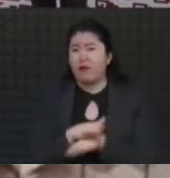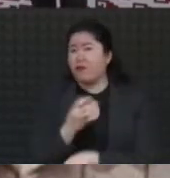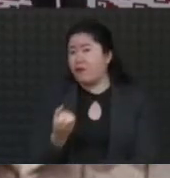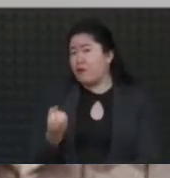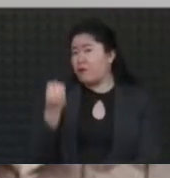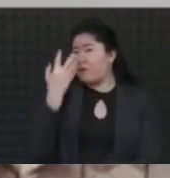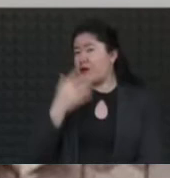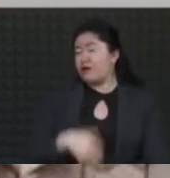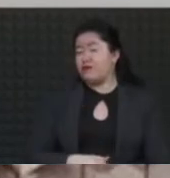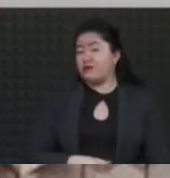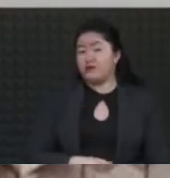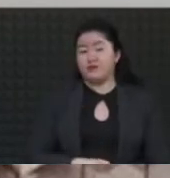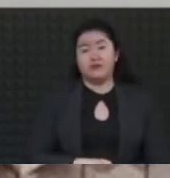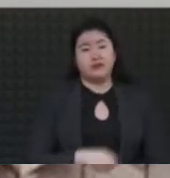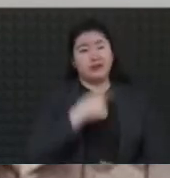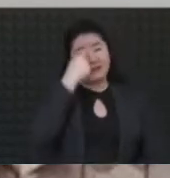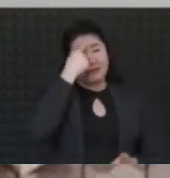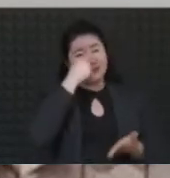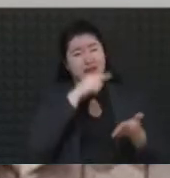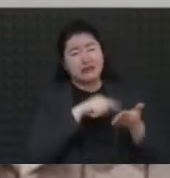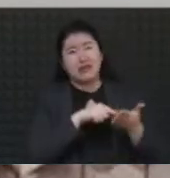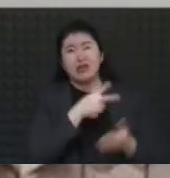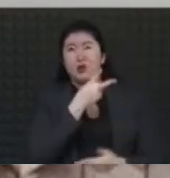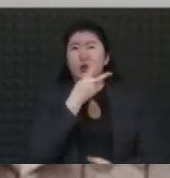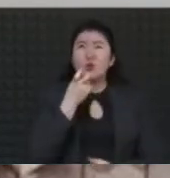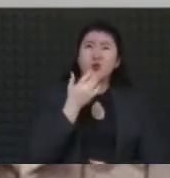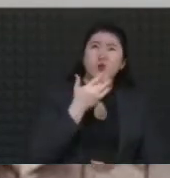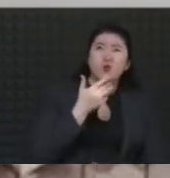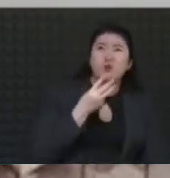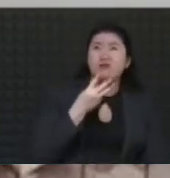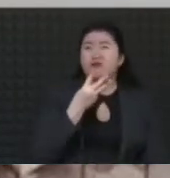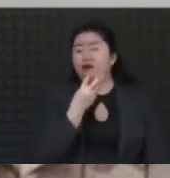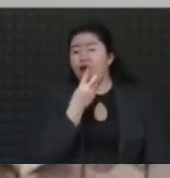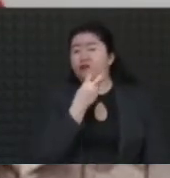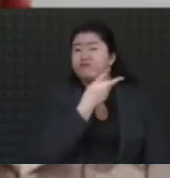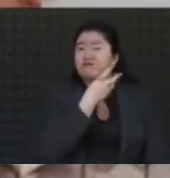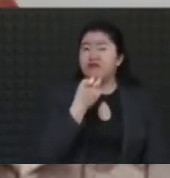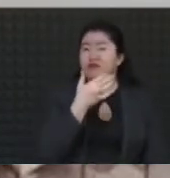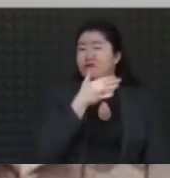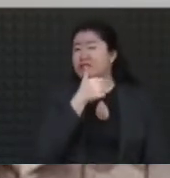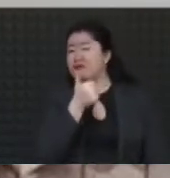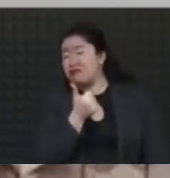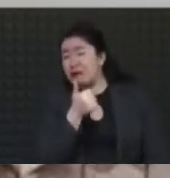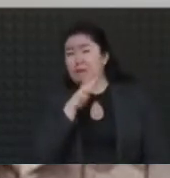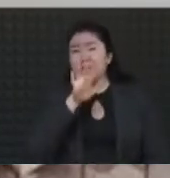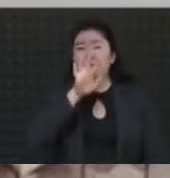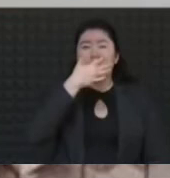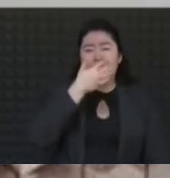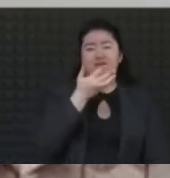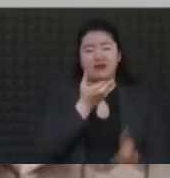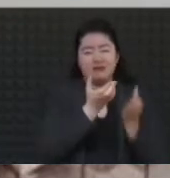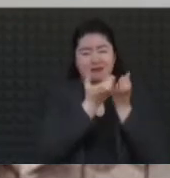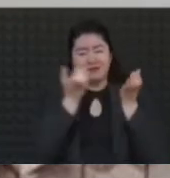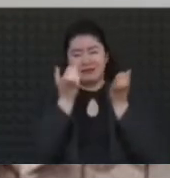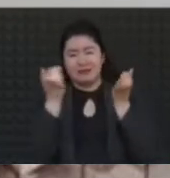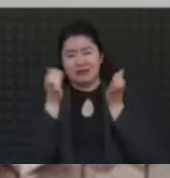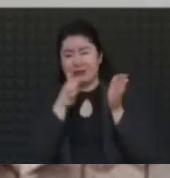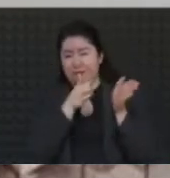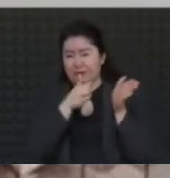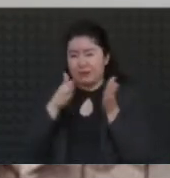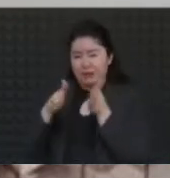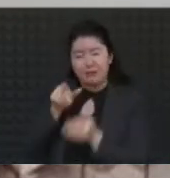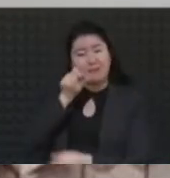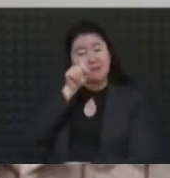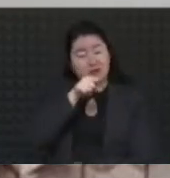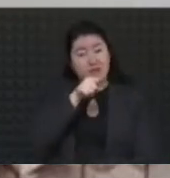que son 253, 256 el total de entre ejes que tenemos en esa longitud.